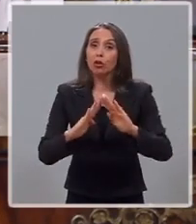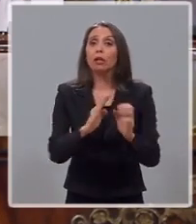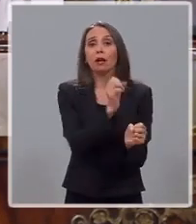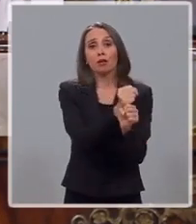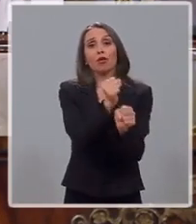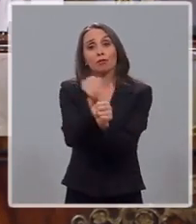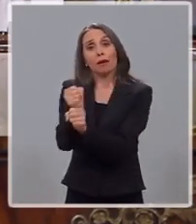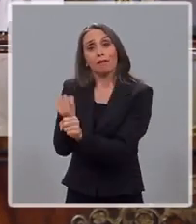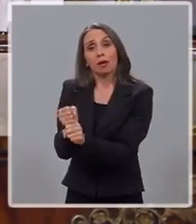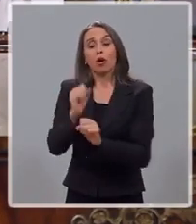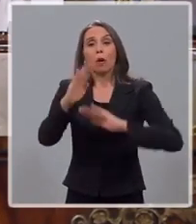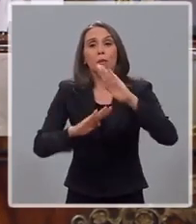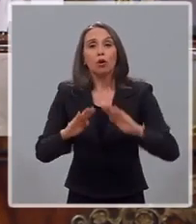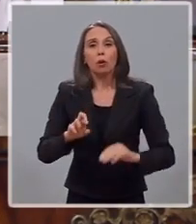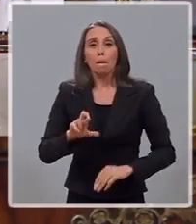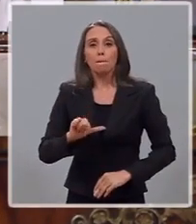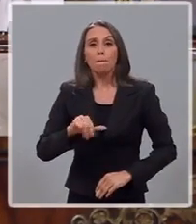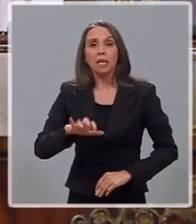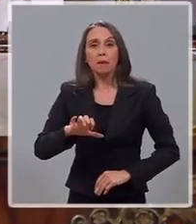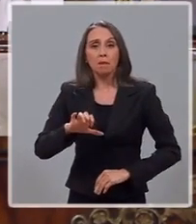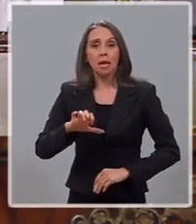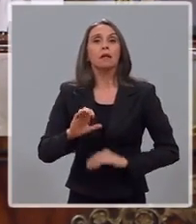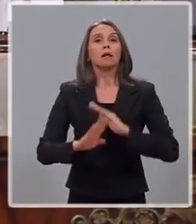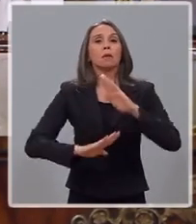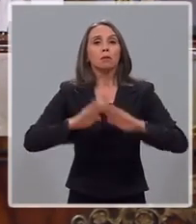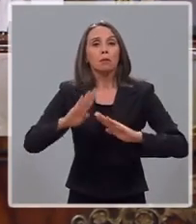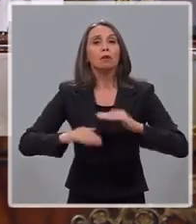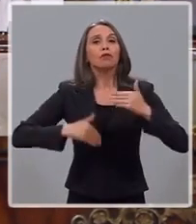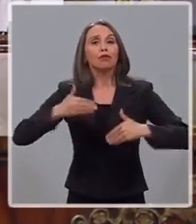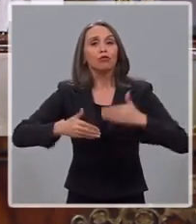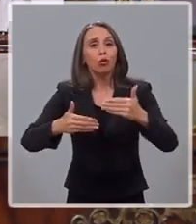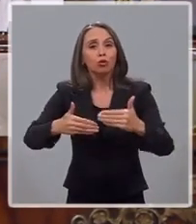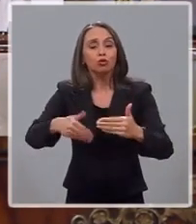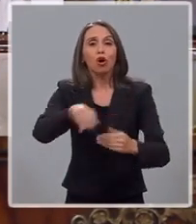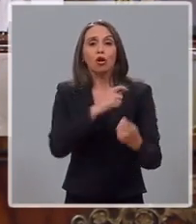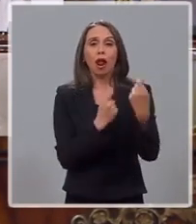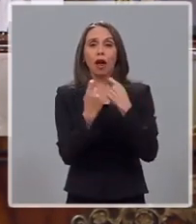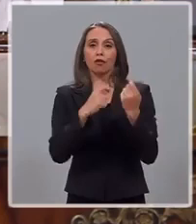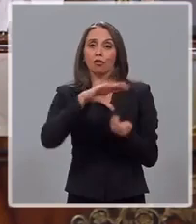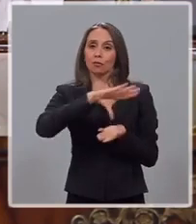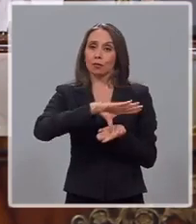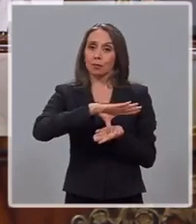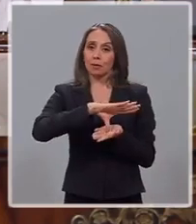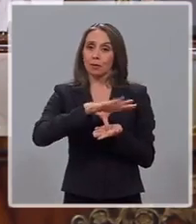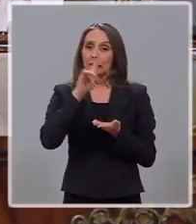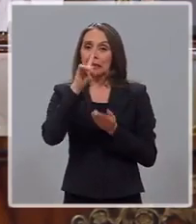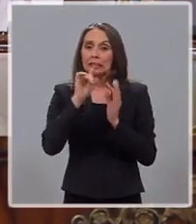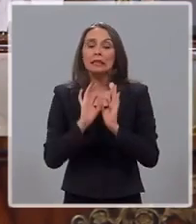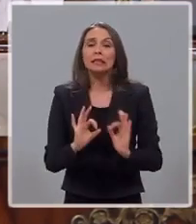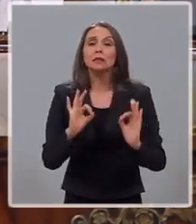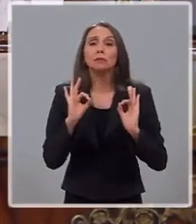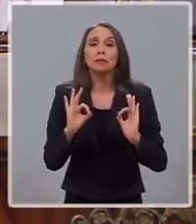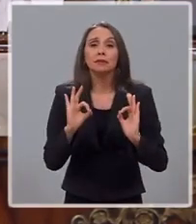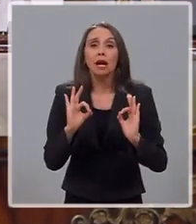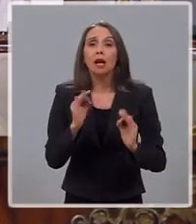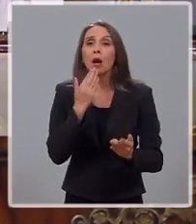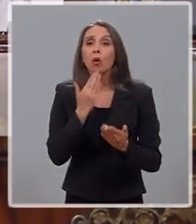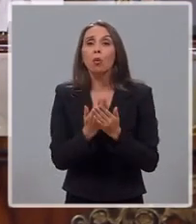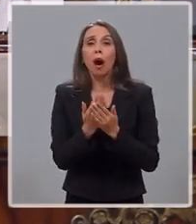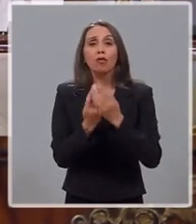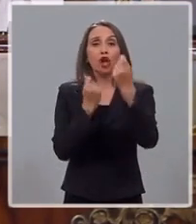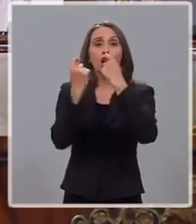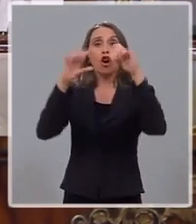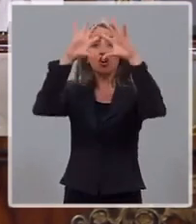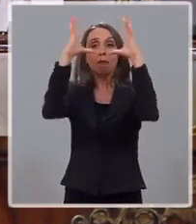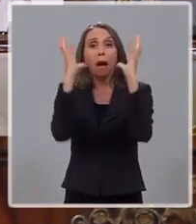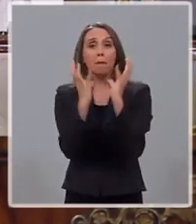para proteger las pymes para mantener el funcionamiento de nuestra economía y muy especialmente cuando la economía mundial